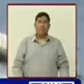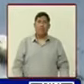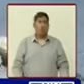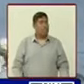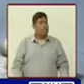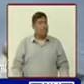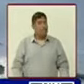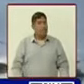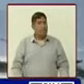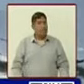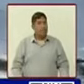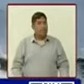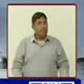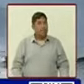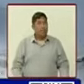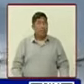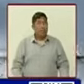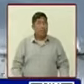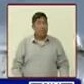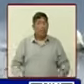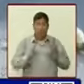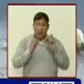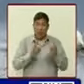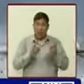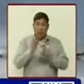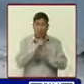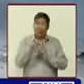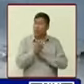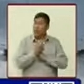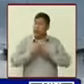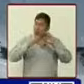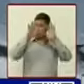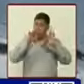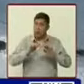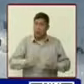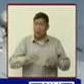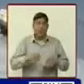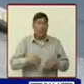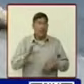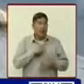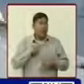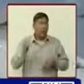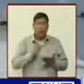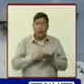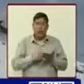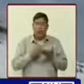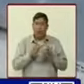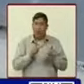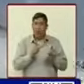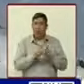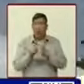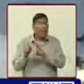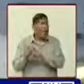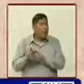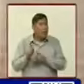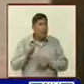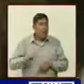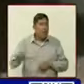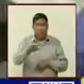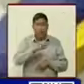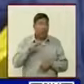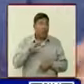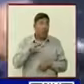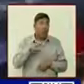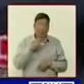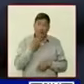Ya ha comenzado a filtrar agua por aquí, hacia aquí y hacia la avenida de allá, y por aquí también se ha inundado la parte de allá.